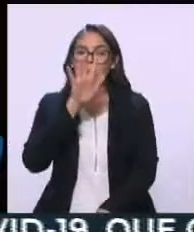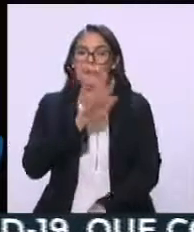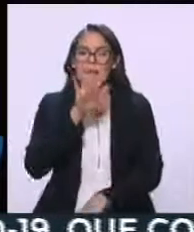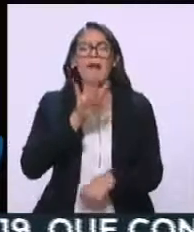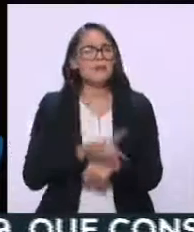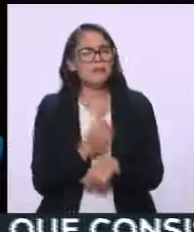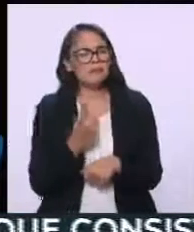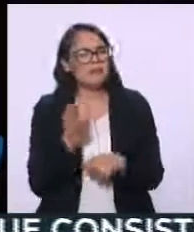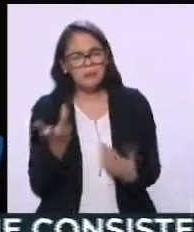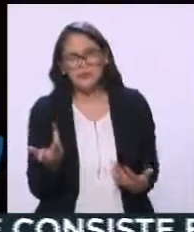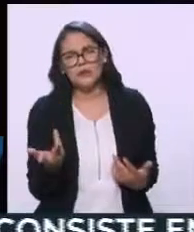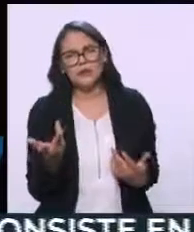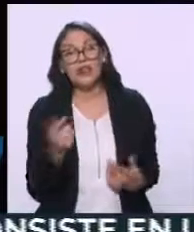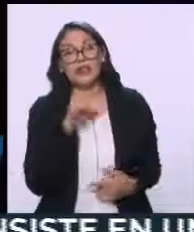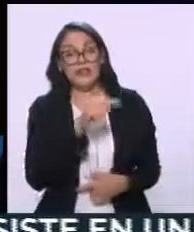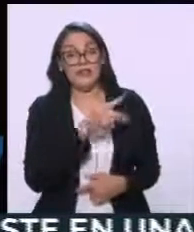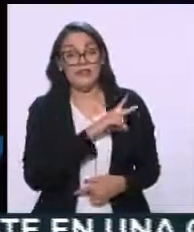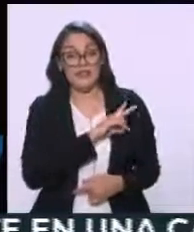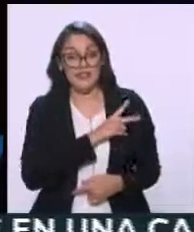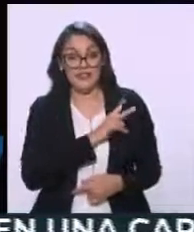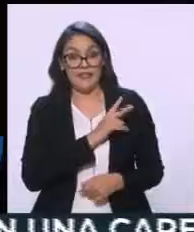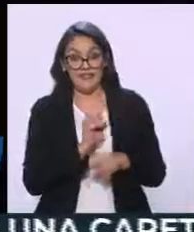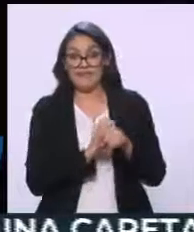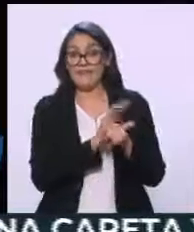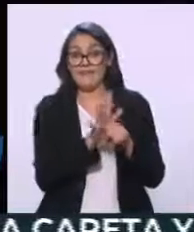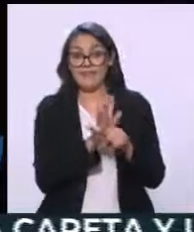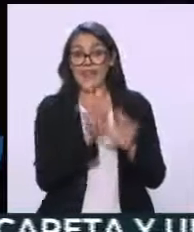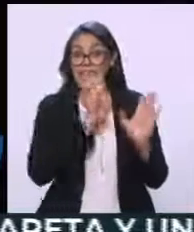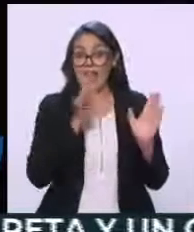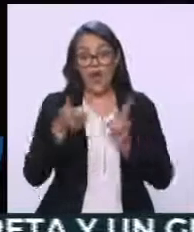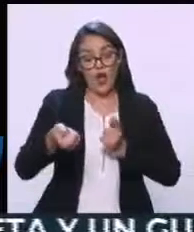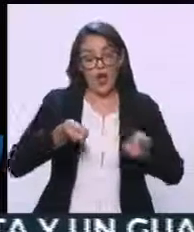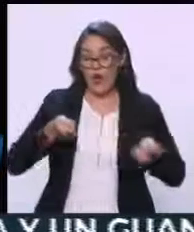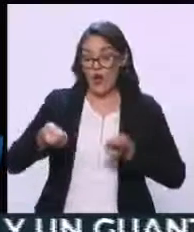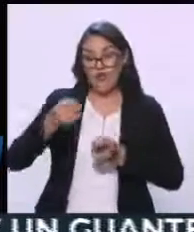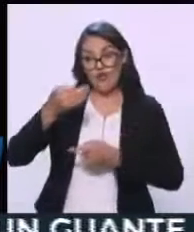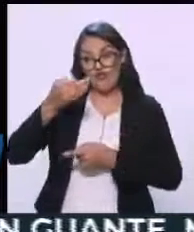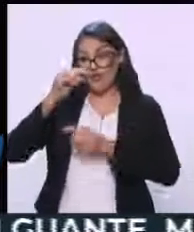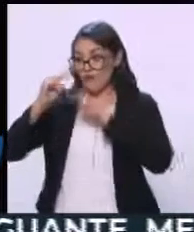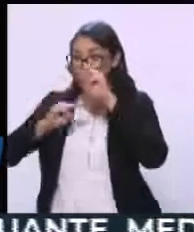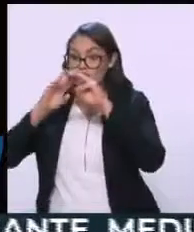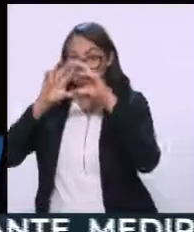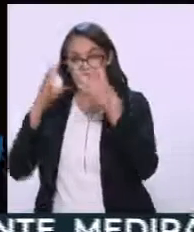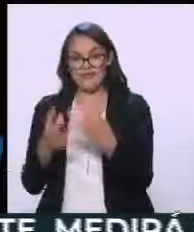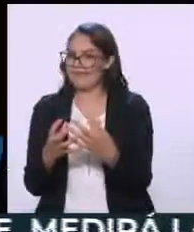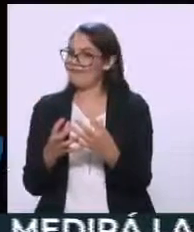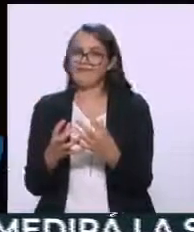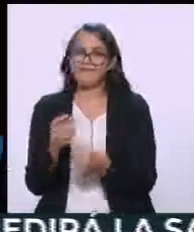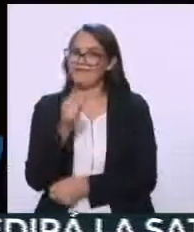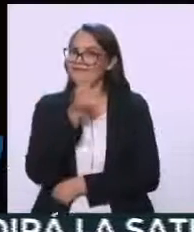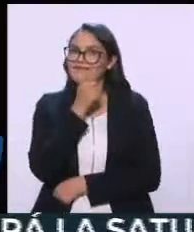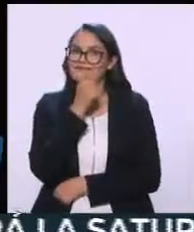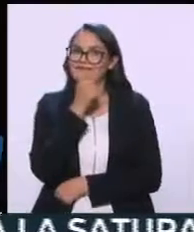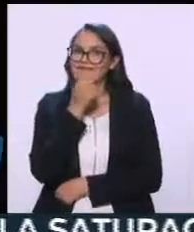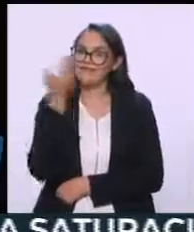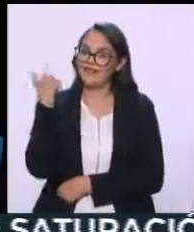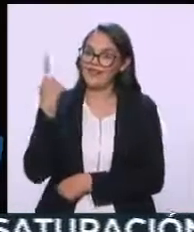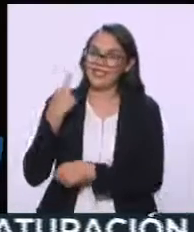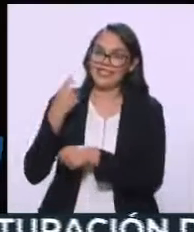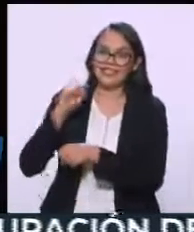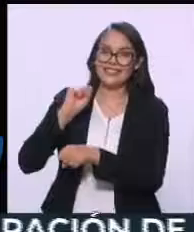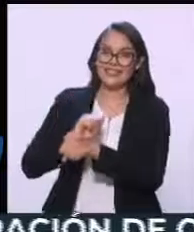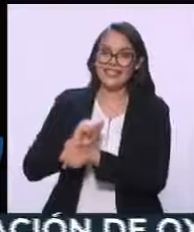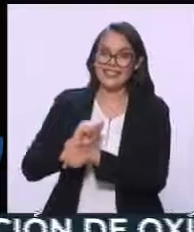qué? Porque el virus todavía no se contiene a nivel mundial, ¿no? En la última semana tuvimos un incremento de 6% en los